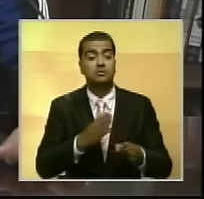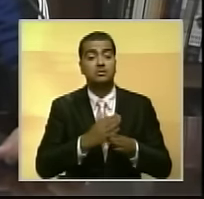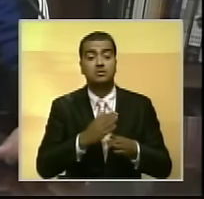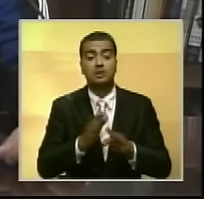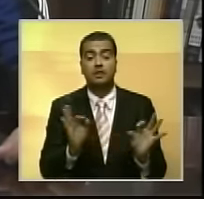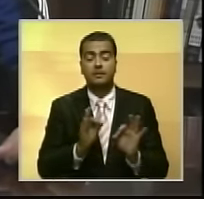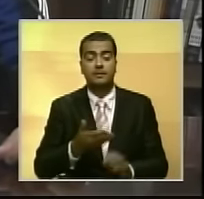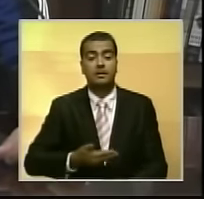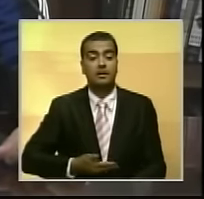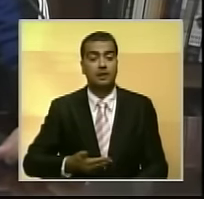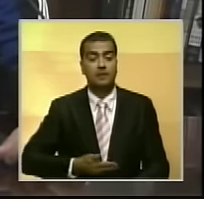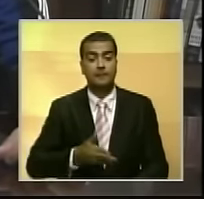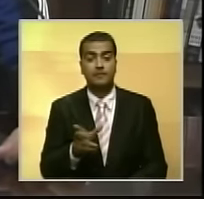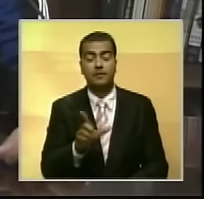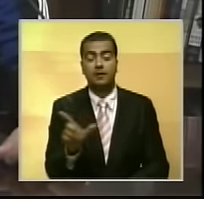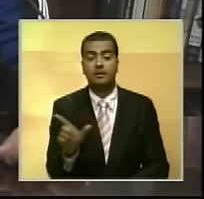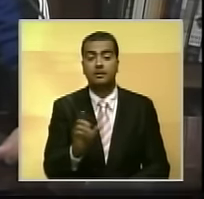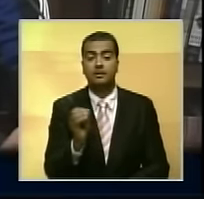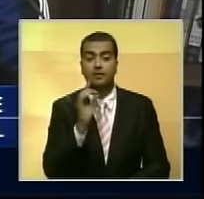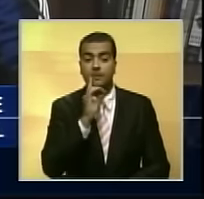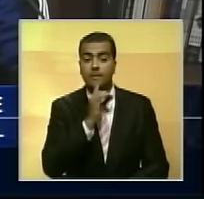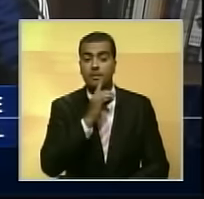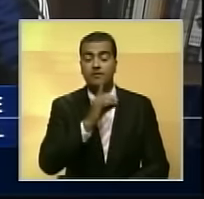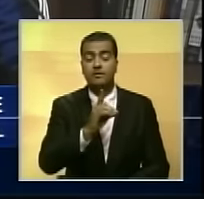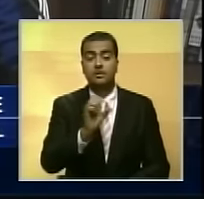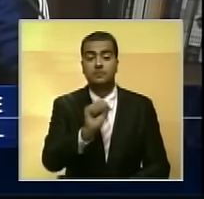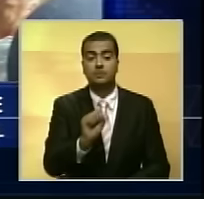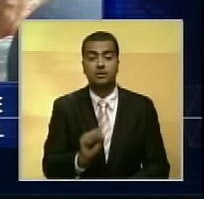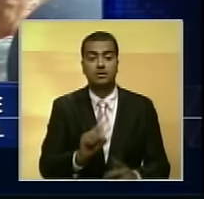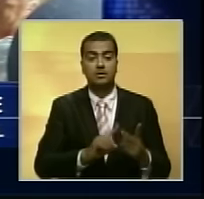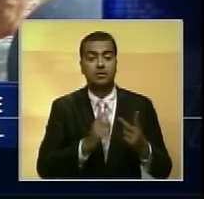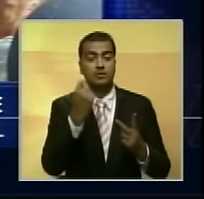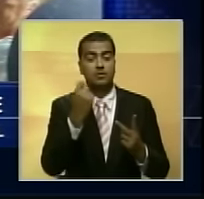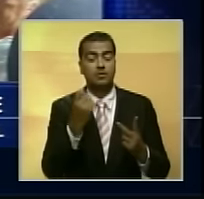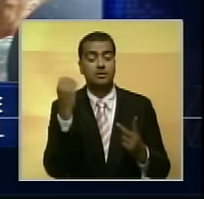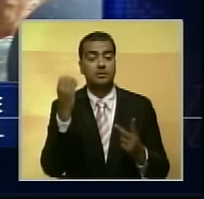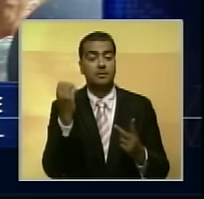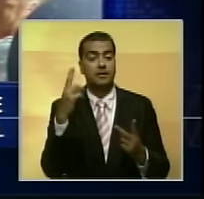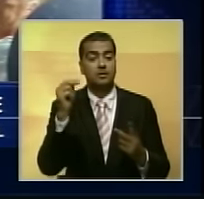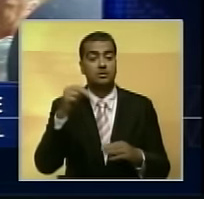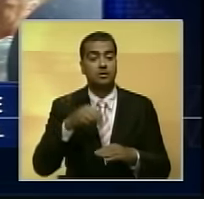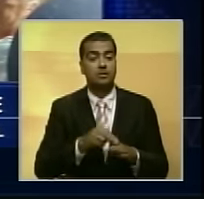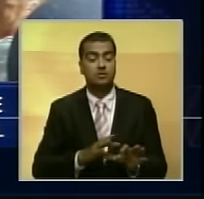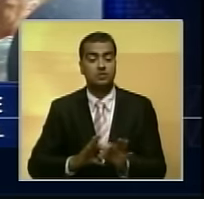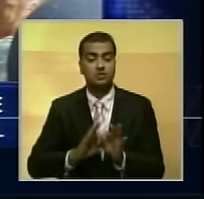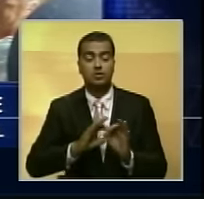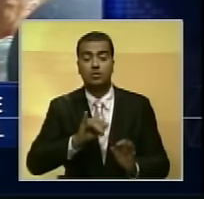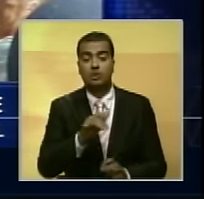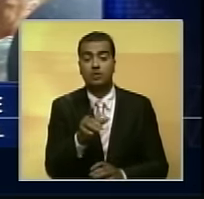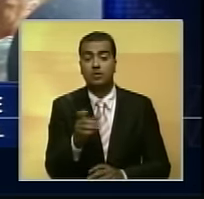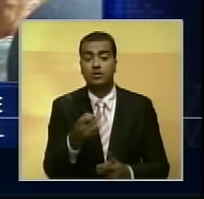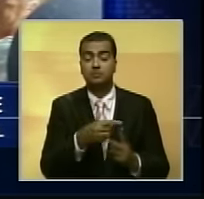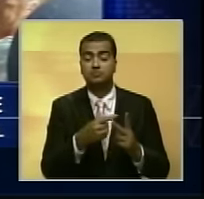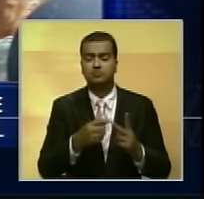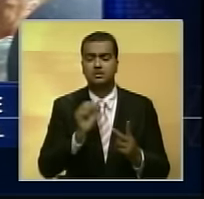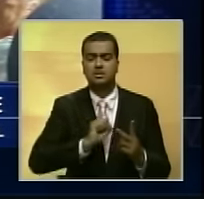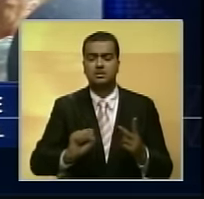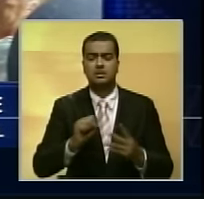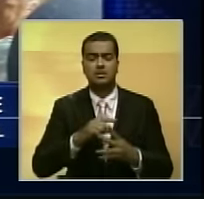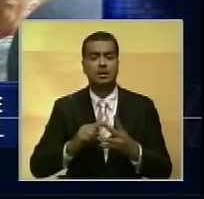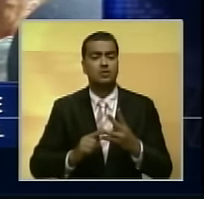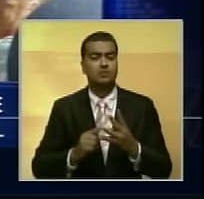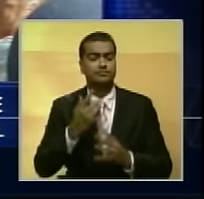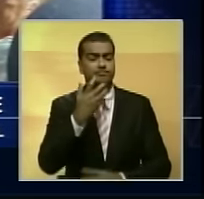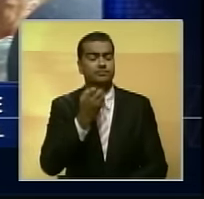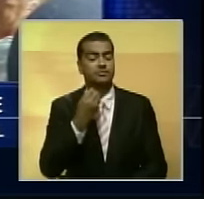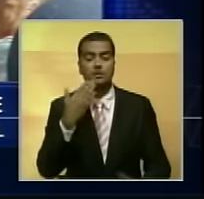El alcalde del municipio El Hatillo, David Smolansky, y el diputado a la Asamblea Nacional por la Unidad, Juan Guaidó, rechazaron el hecho y